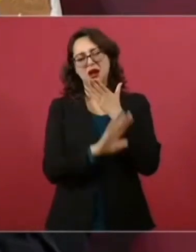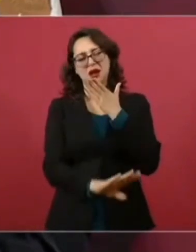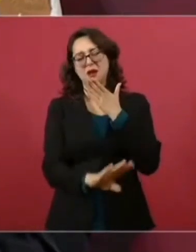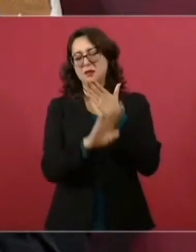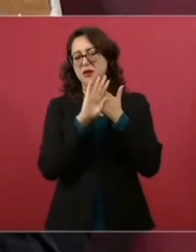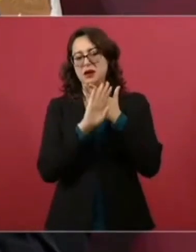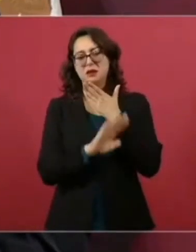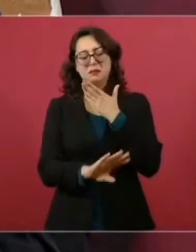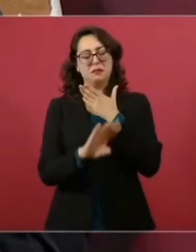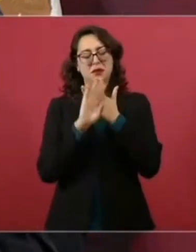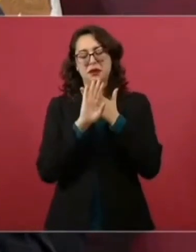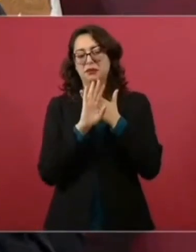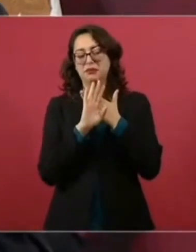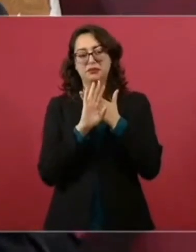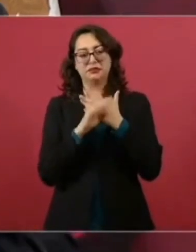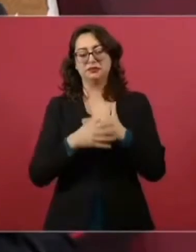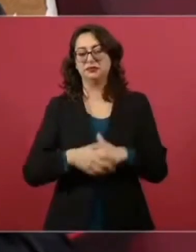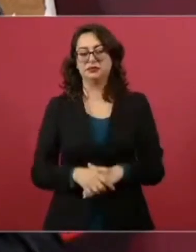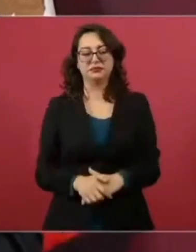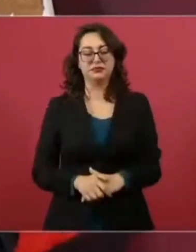Nunca.